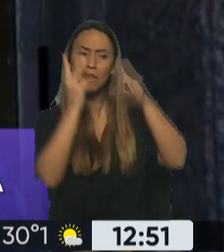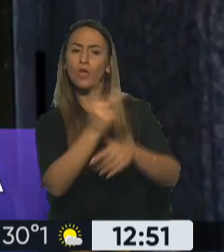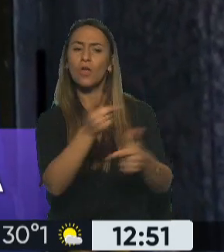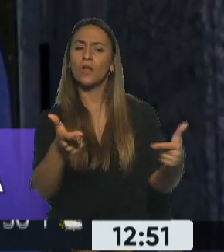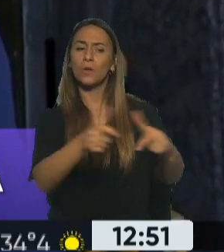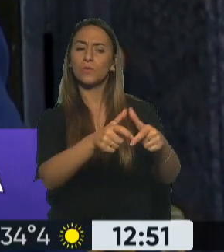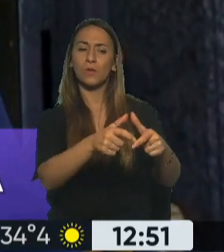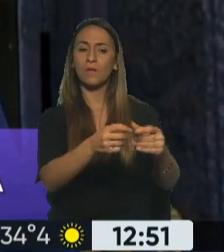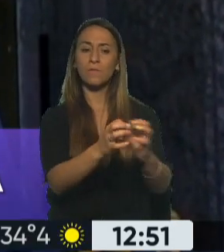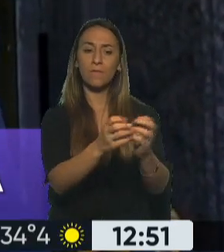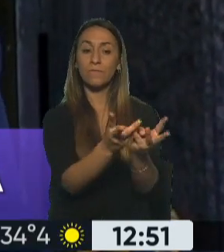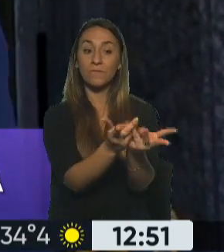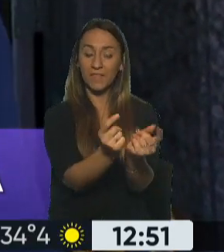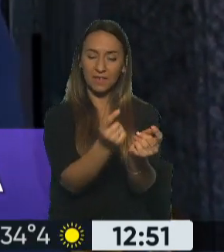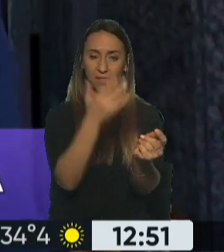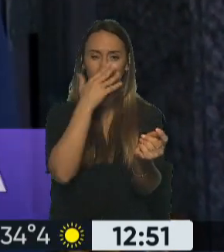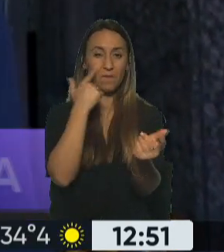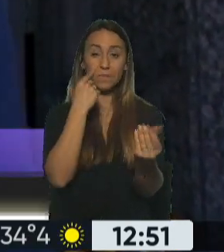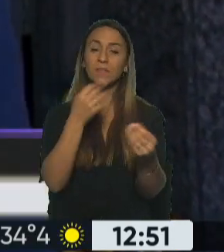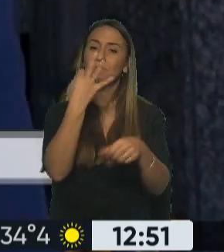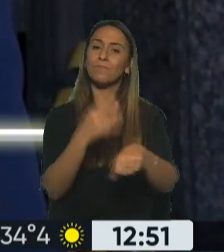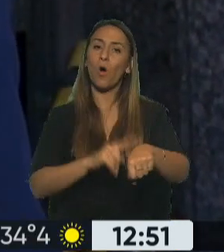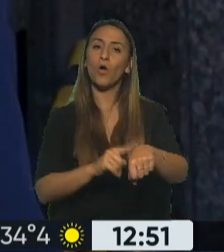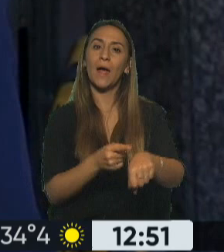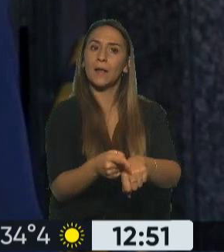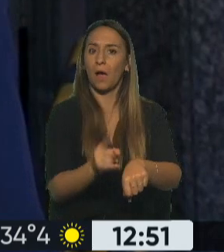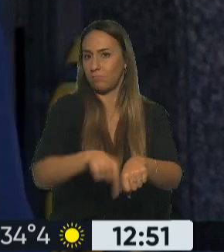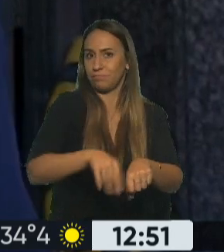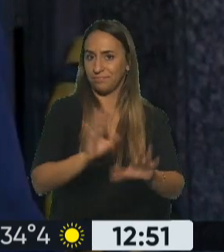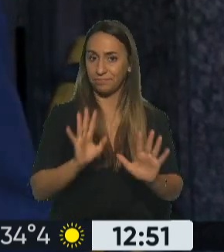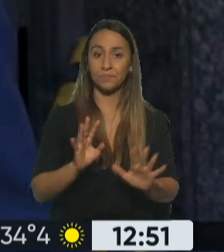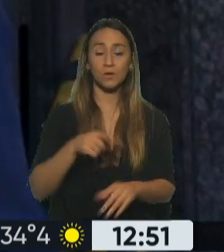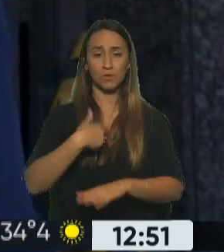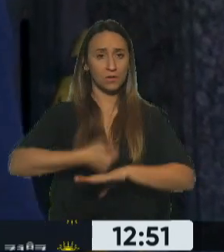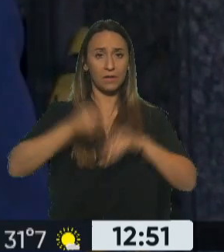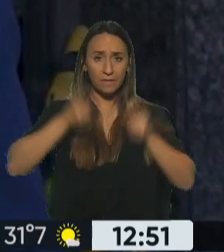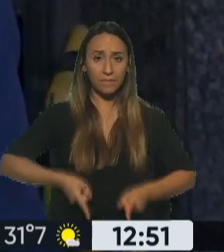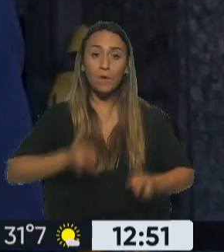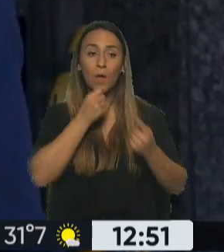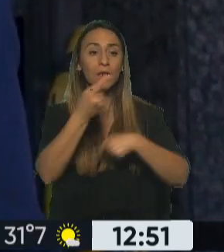todavía no tiene una hora cierta de reunión nosotros vamos a permanecer en este lugar para llevar a ustedes toda la información que aquí suceda